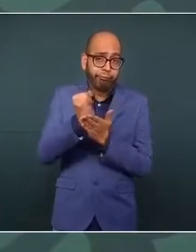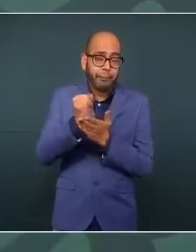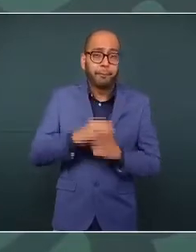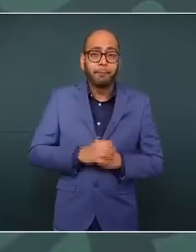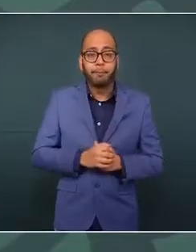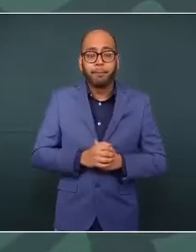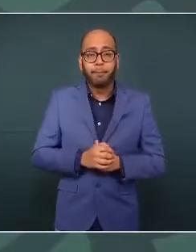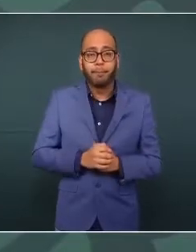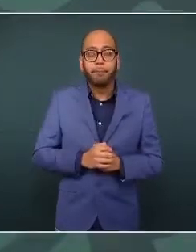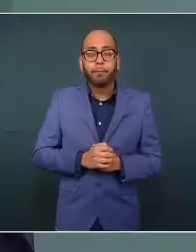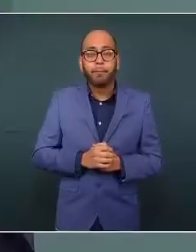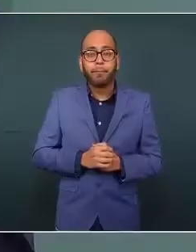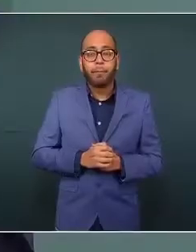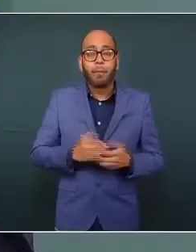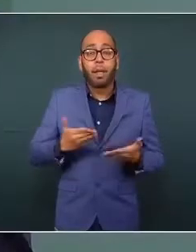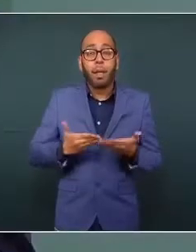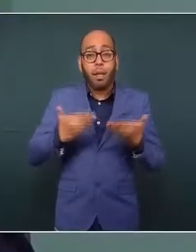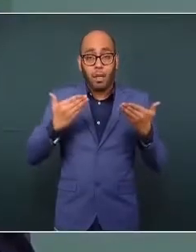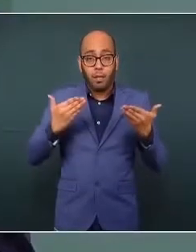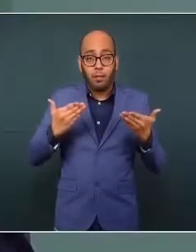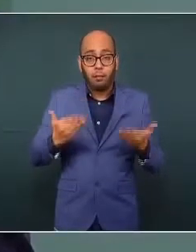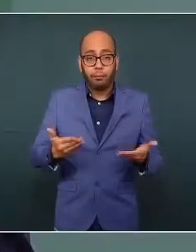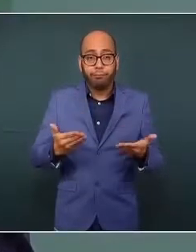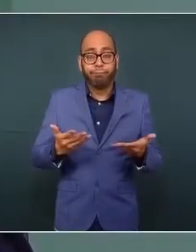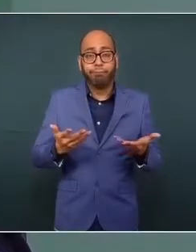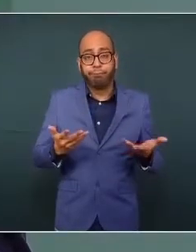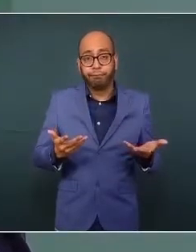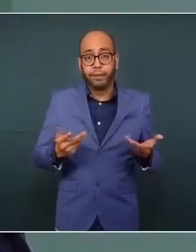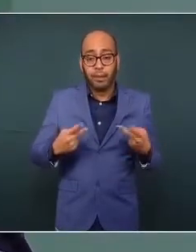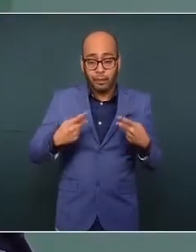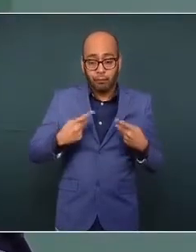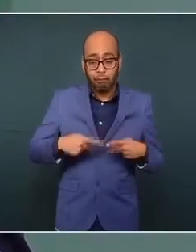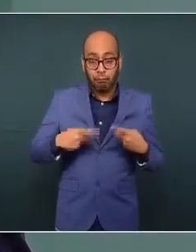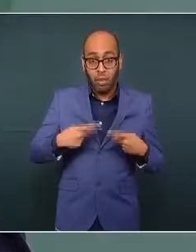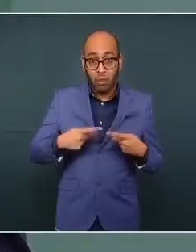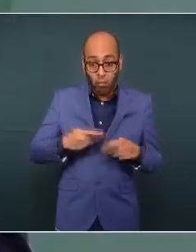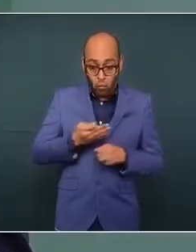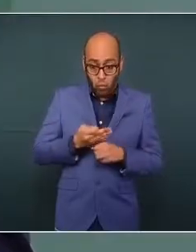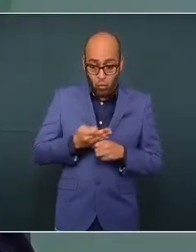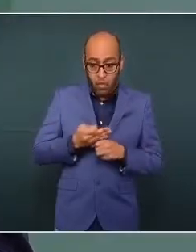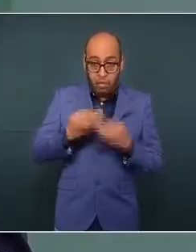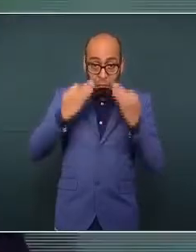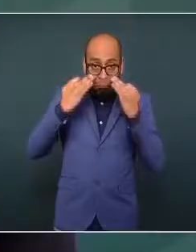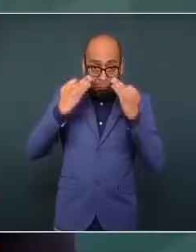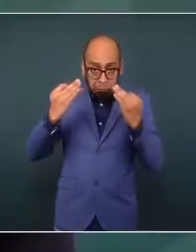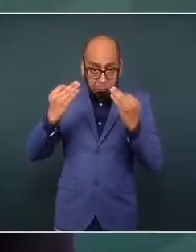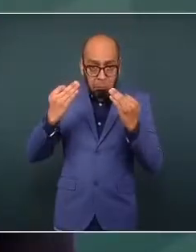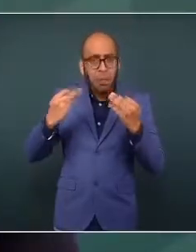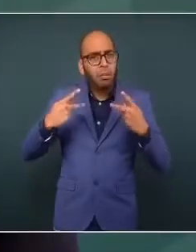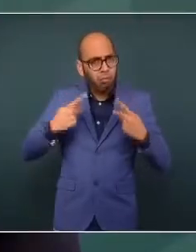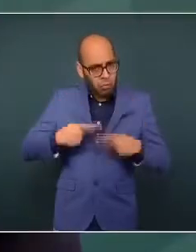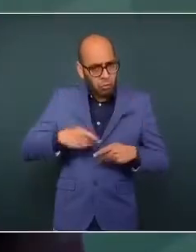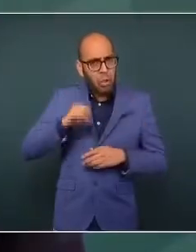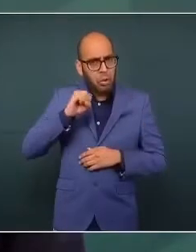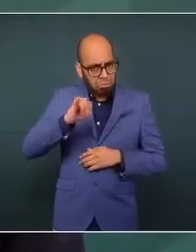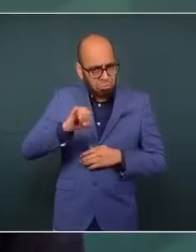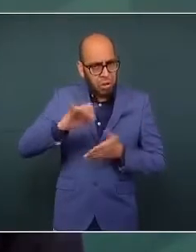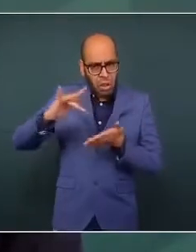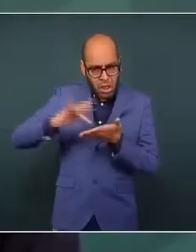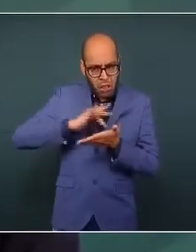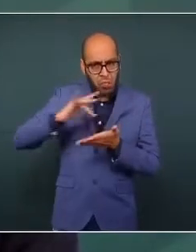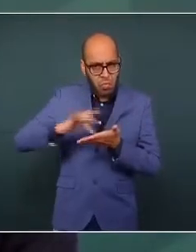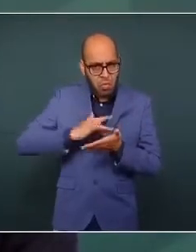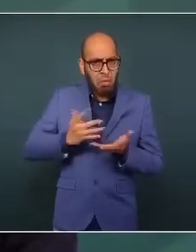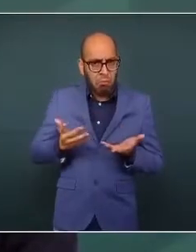percibo es de que la gente nos está apoyando, me está apoyando, y por eso digo, no estoy solo.